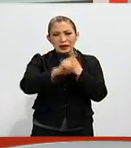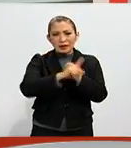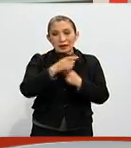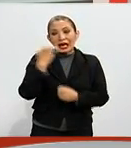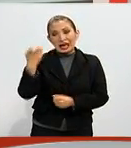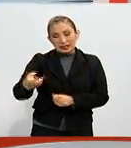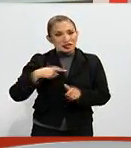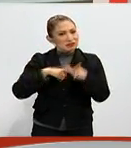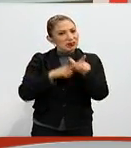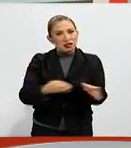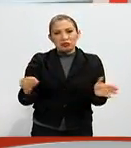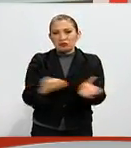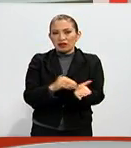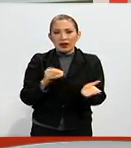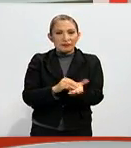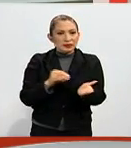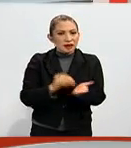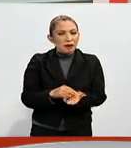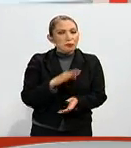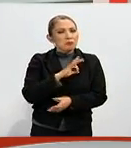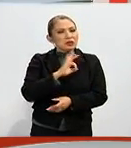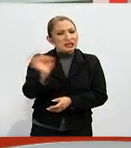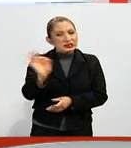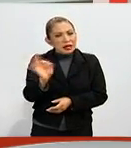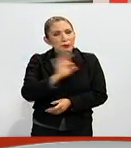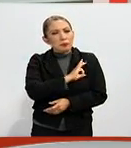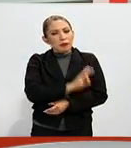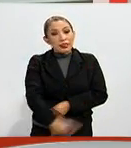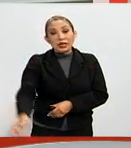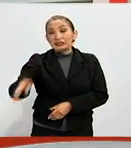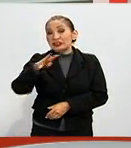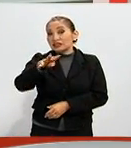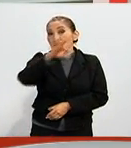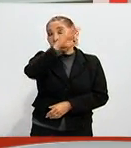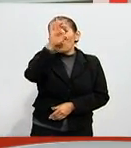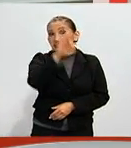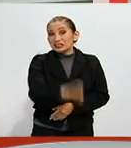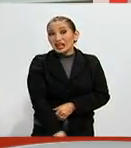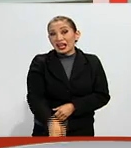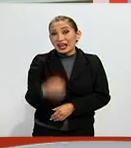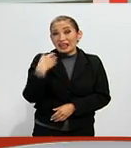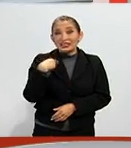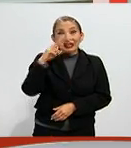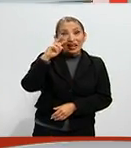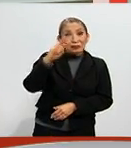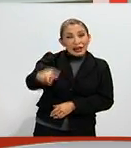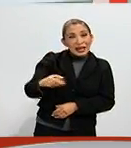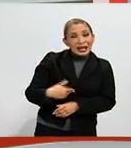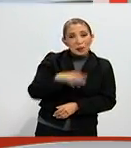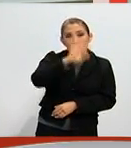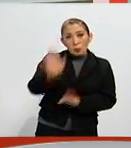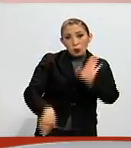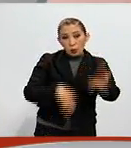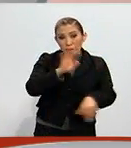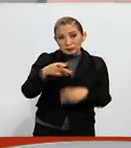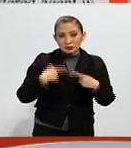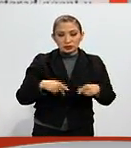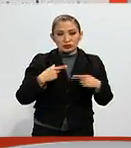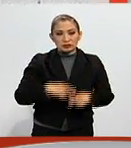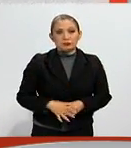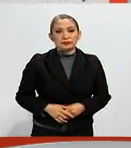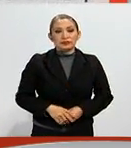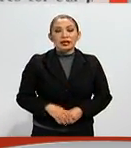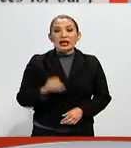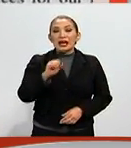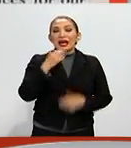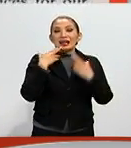estas medidas podríamos tener un incremento de hasta un 19% en la tasa de mortalidad.